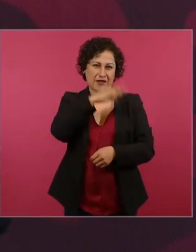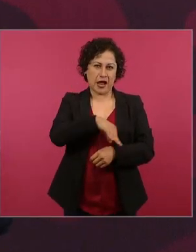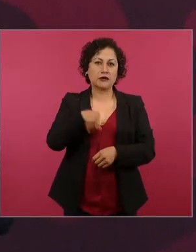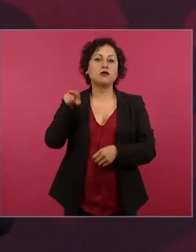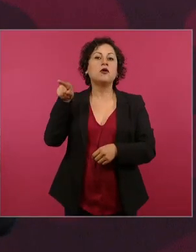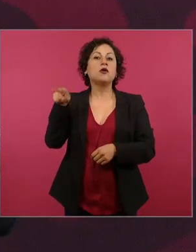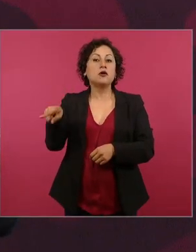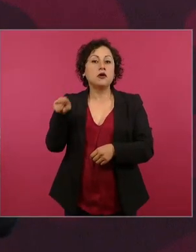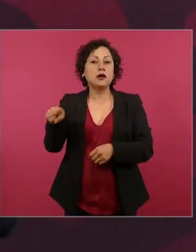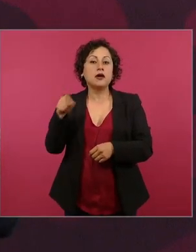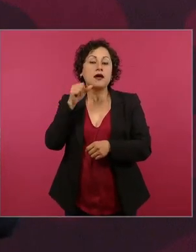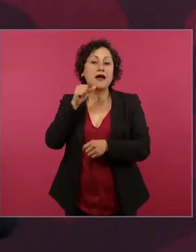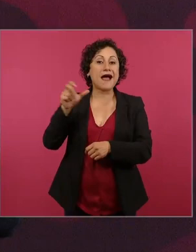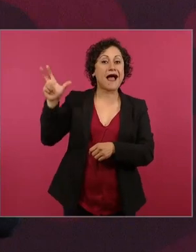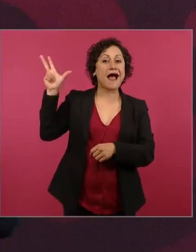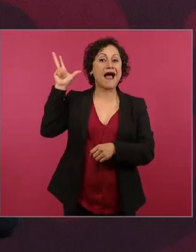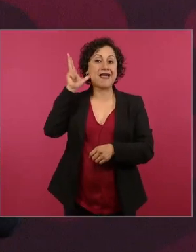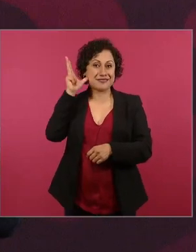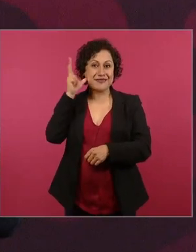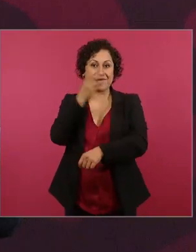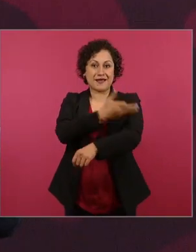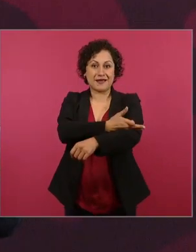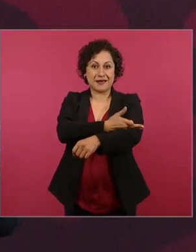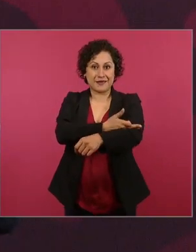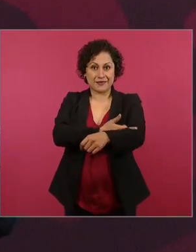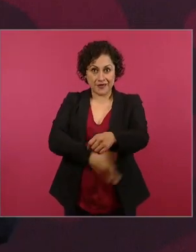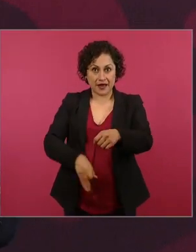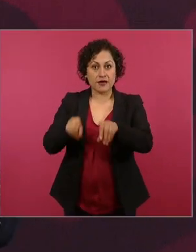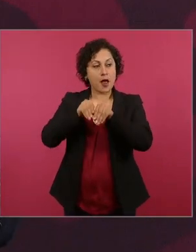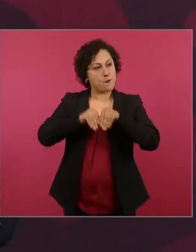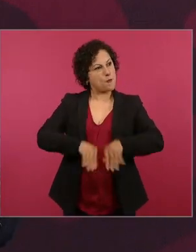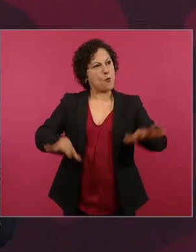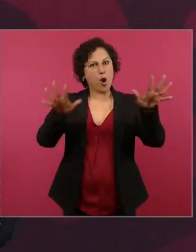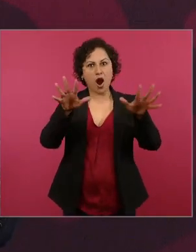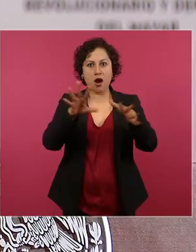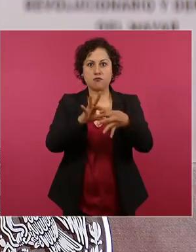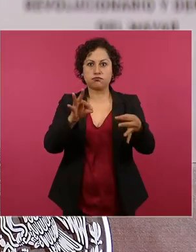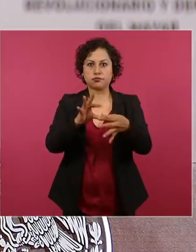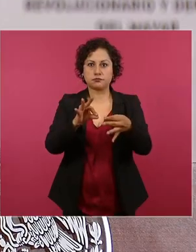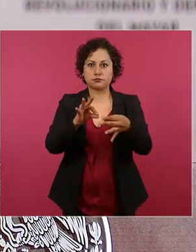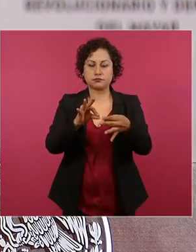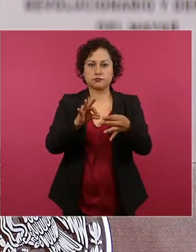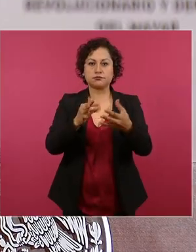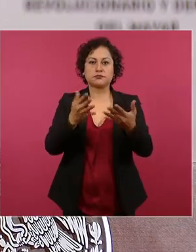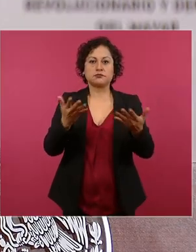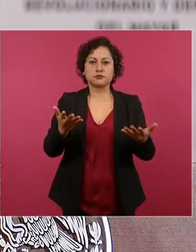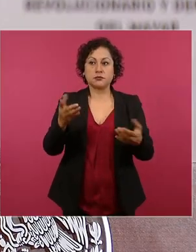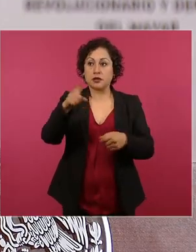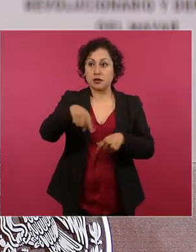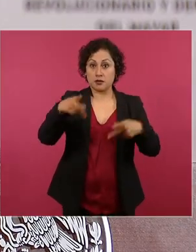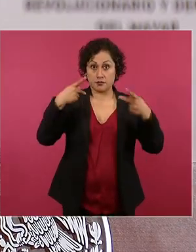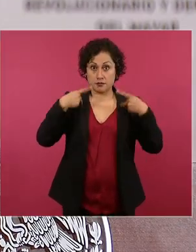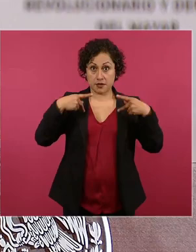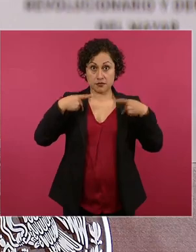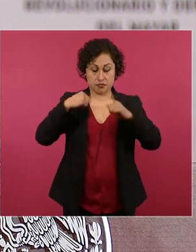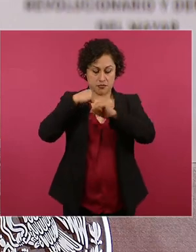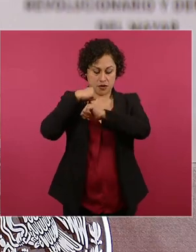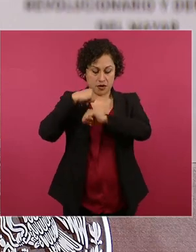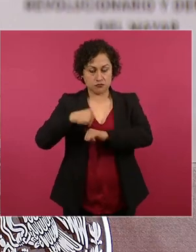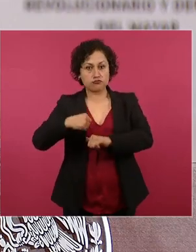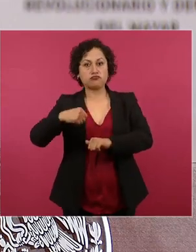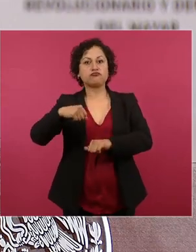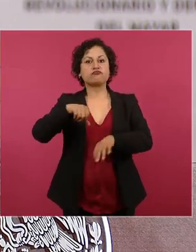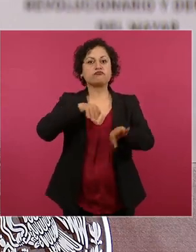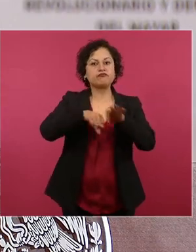conocer desde antier en la tarde. Y las autoridades estuvieron trabajando una